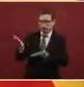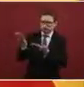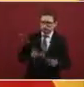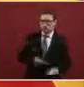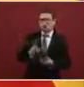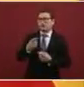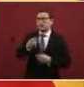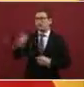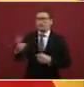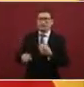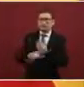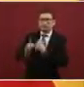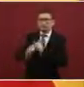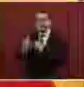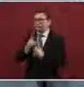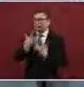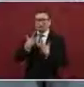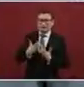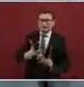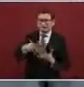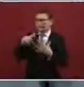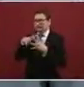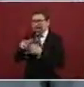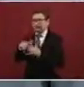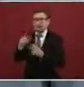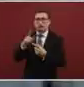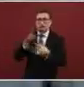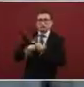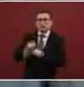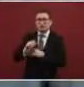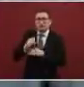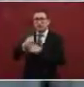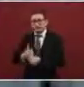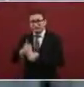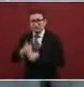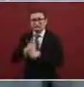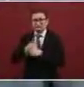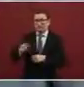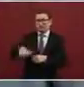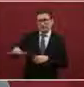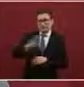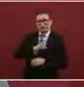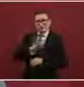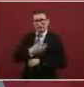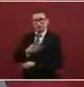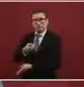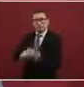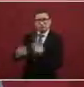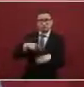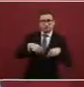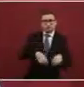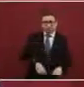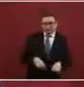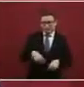quienes huían en España del dolor, de la cárcel, de la prisión, de la persecución. Les ofreció una